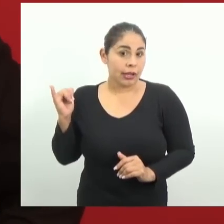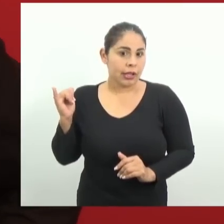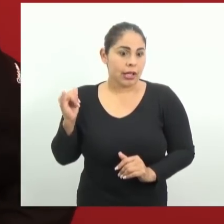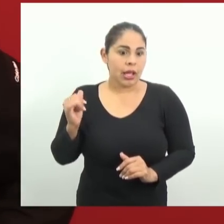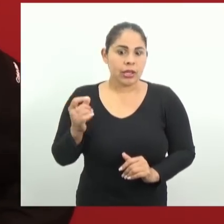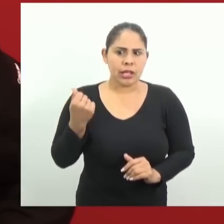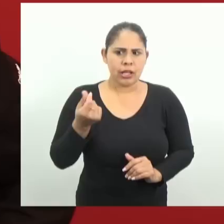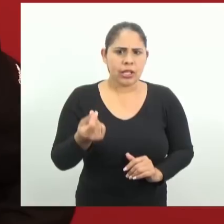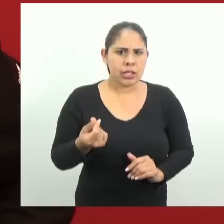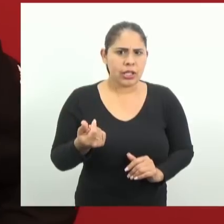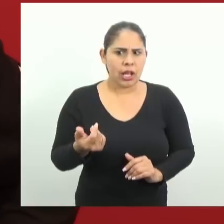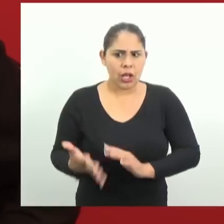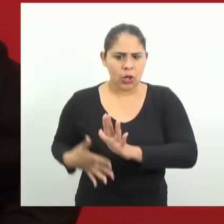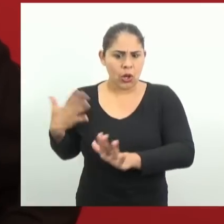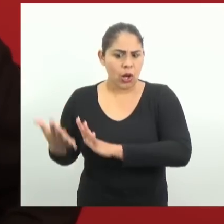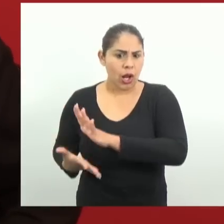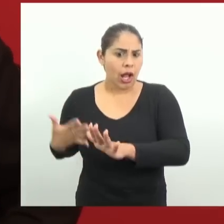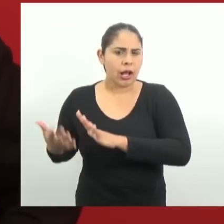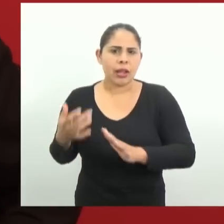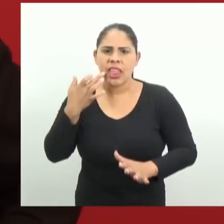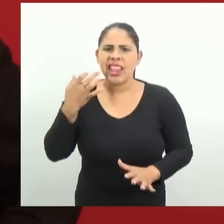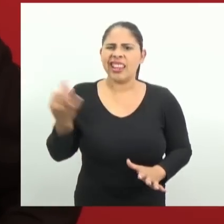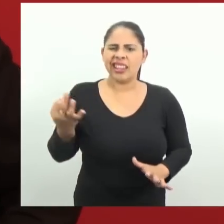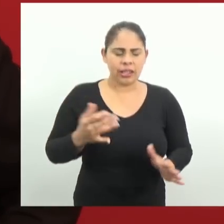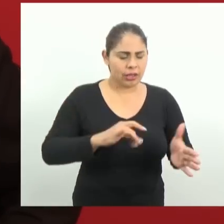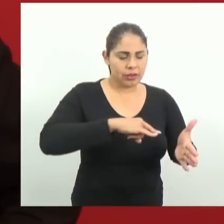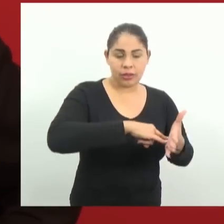Y me he dado cuenta que existen tres clases de personas.